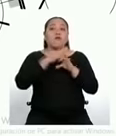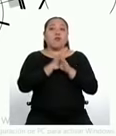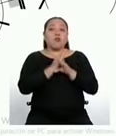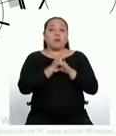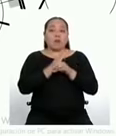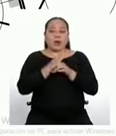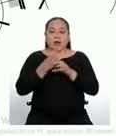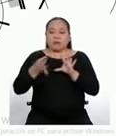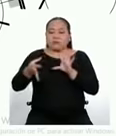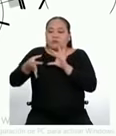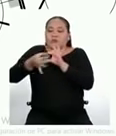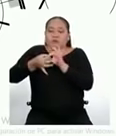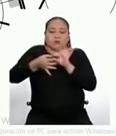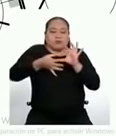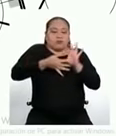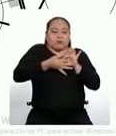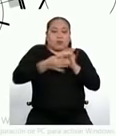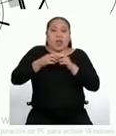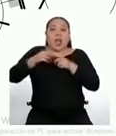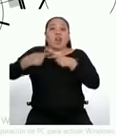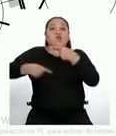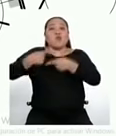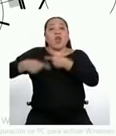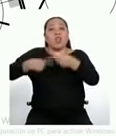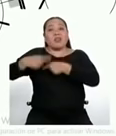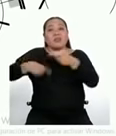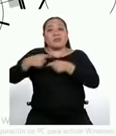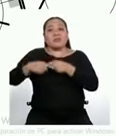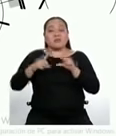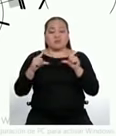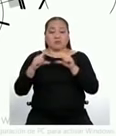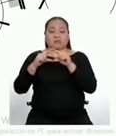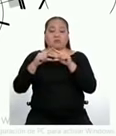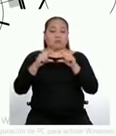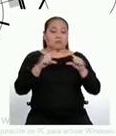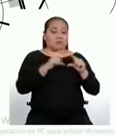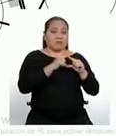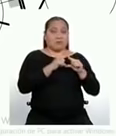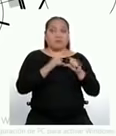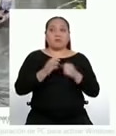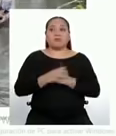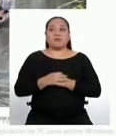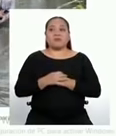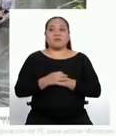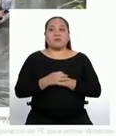sostiene ambas ruedas se caracteriza por ser triangulares.